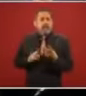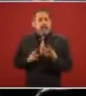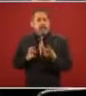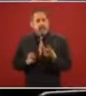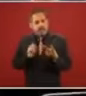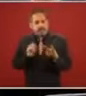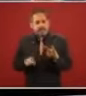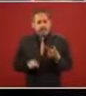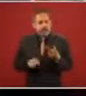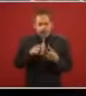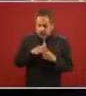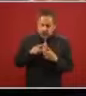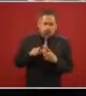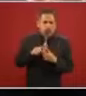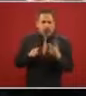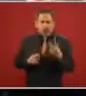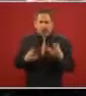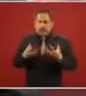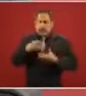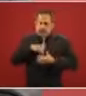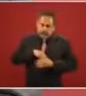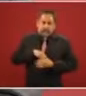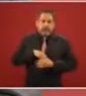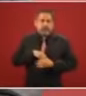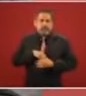Las dos cosas.